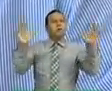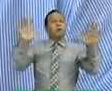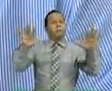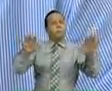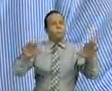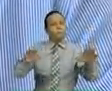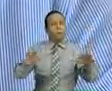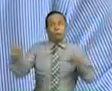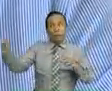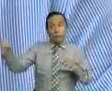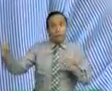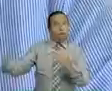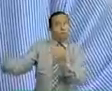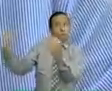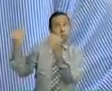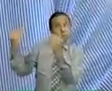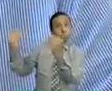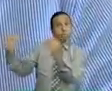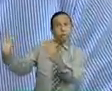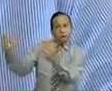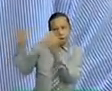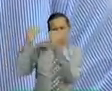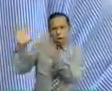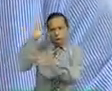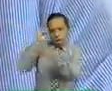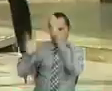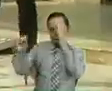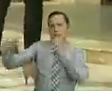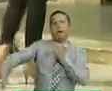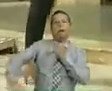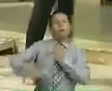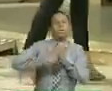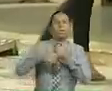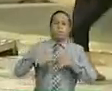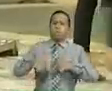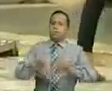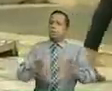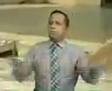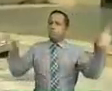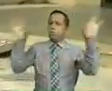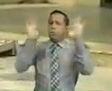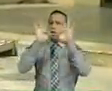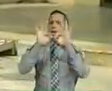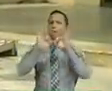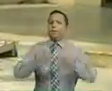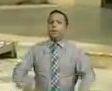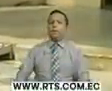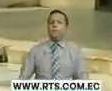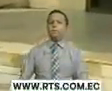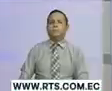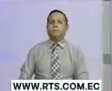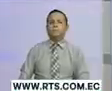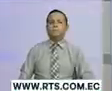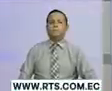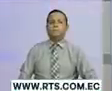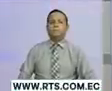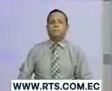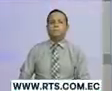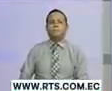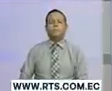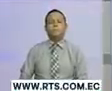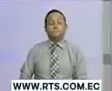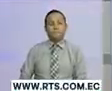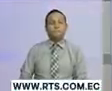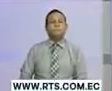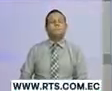la necesitamos y esperamos que nos puedan seguir apoyando. Informó Adriana Peralta. El atentado